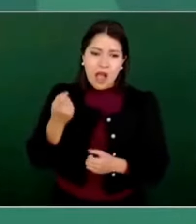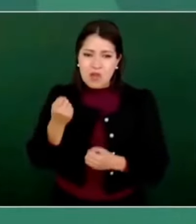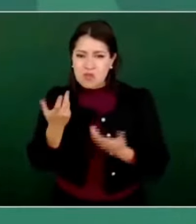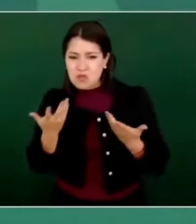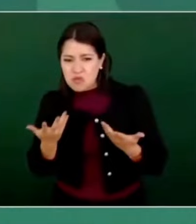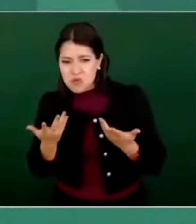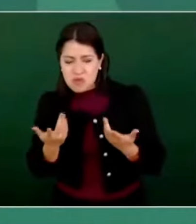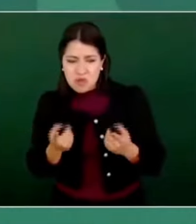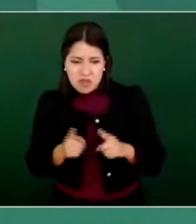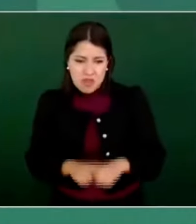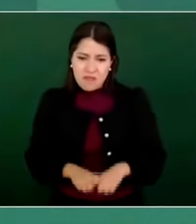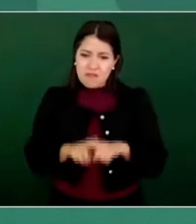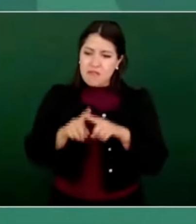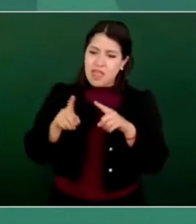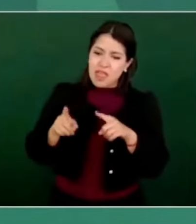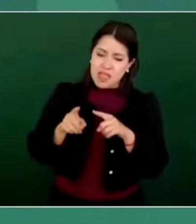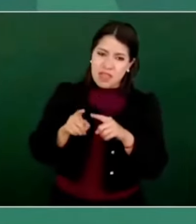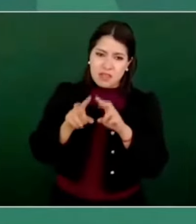con